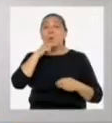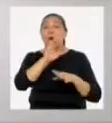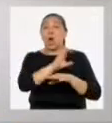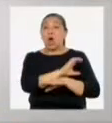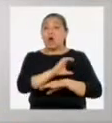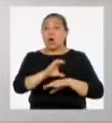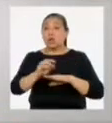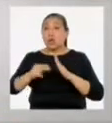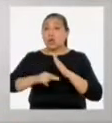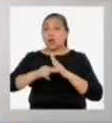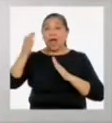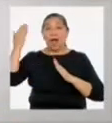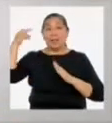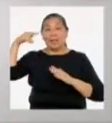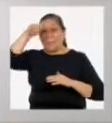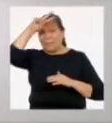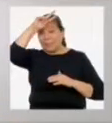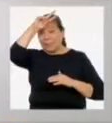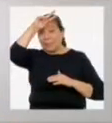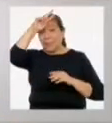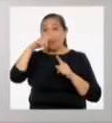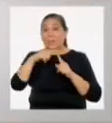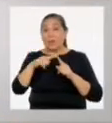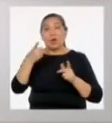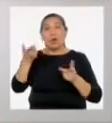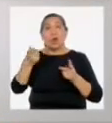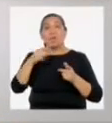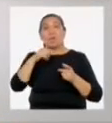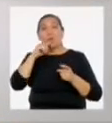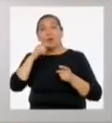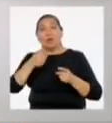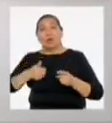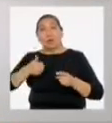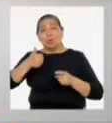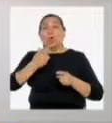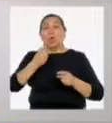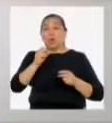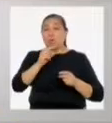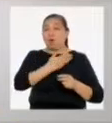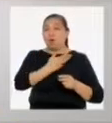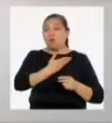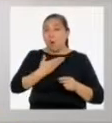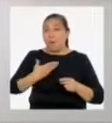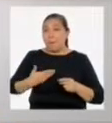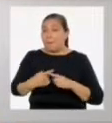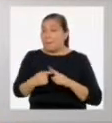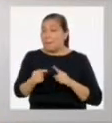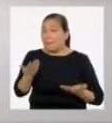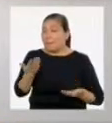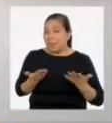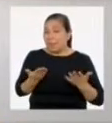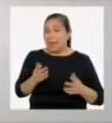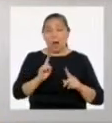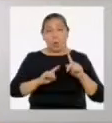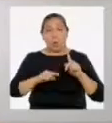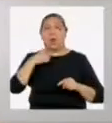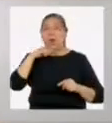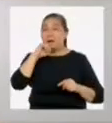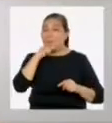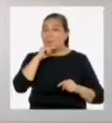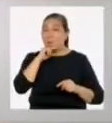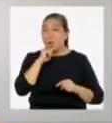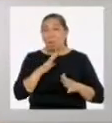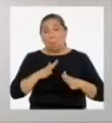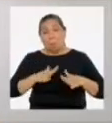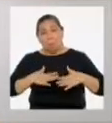mujeres de la costa norte del antiguo Perú, como sacerdotisas y gobernantas. Al parecer, algunas